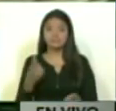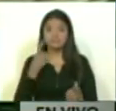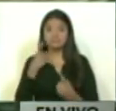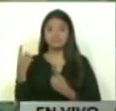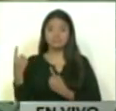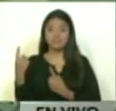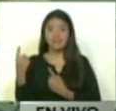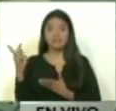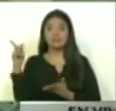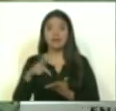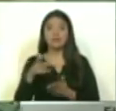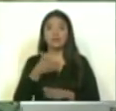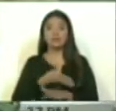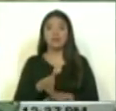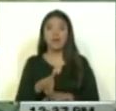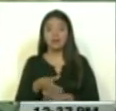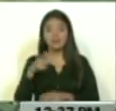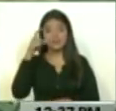bien.